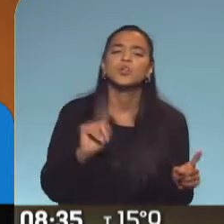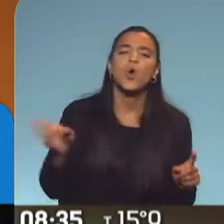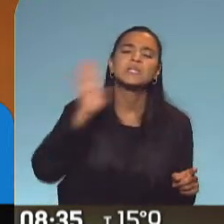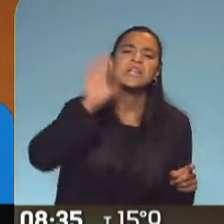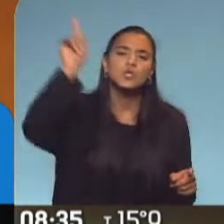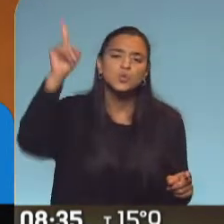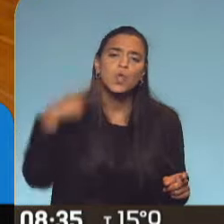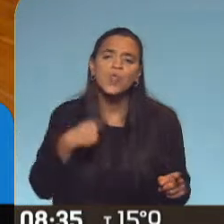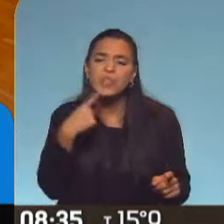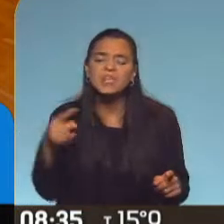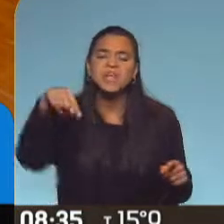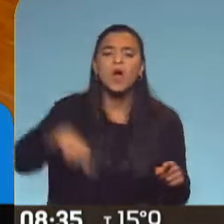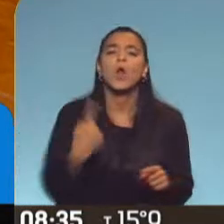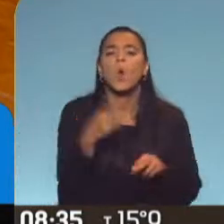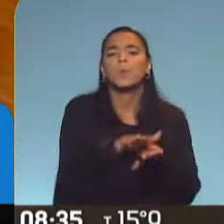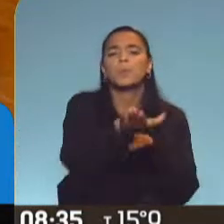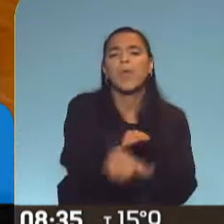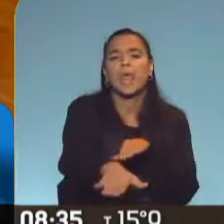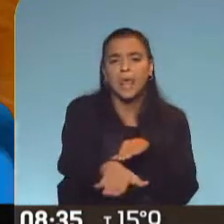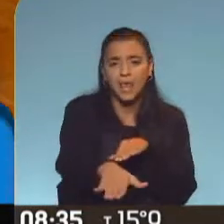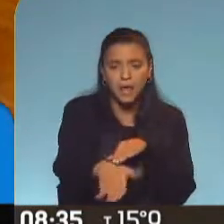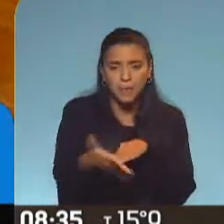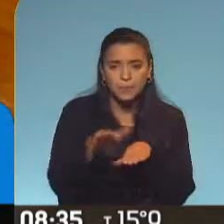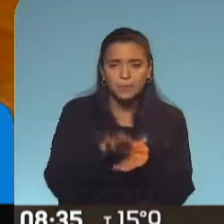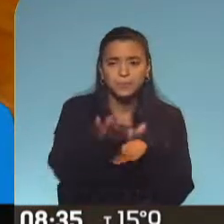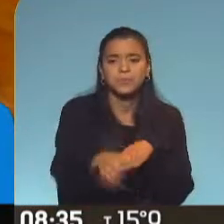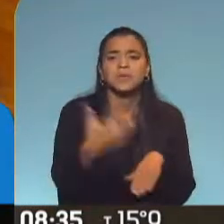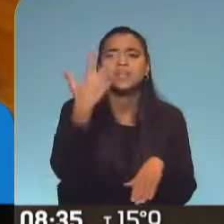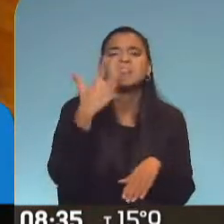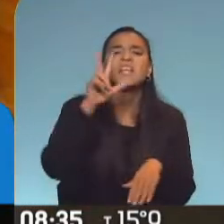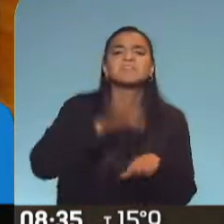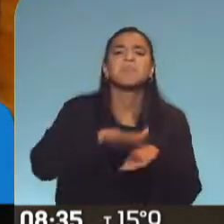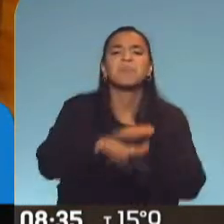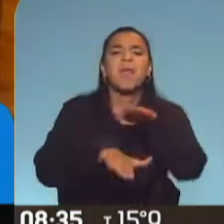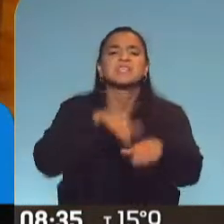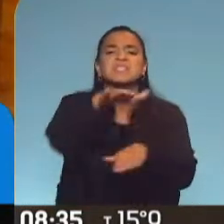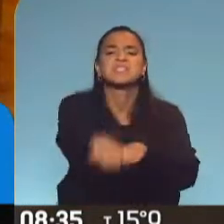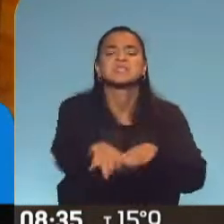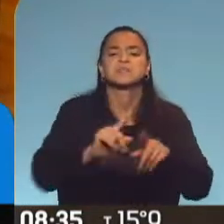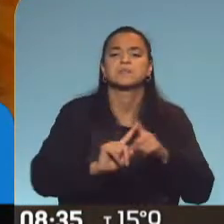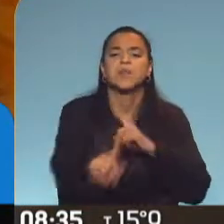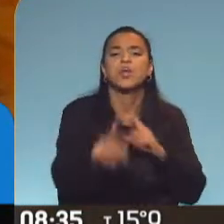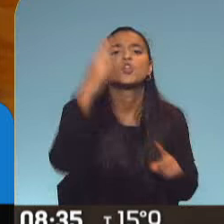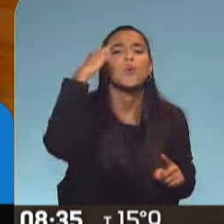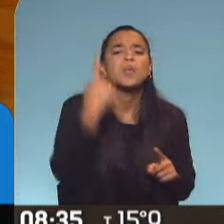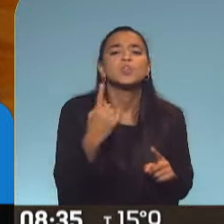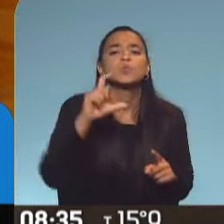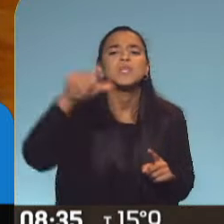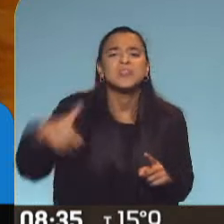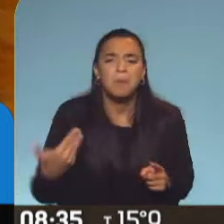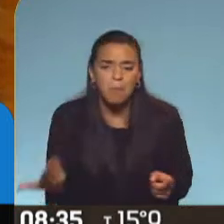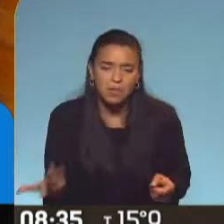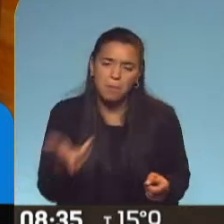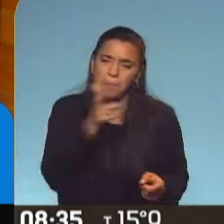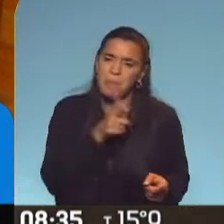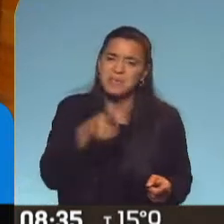Unidos se ha establecido que ahora es un pie, ¿no? Un pie que son 3 pies, creo que son, que ha planteado que son 91 centímetros. Me